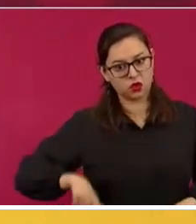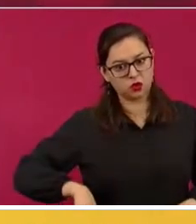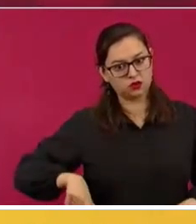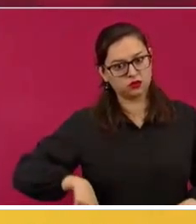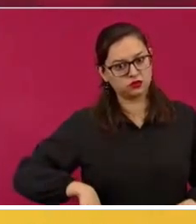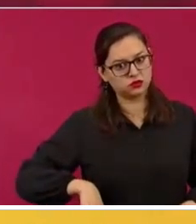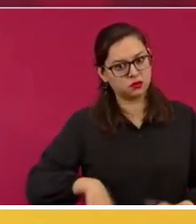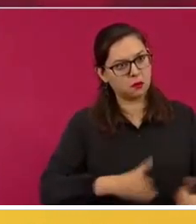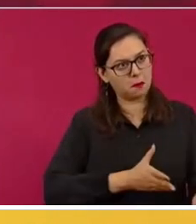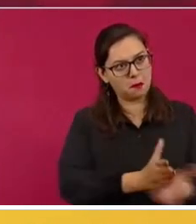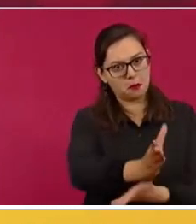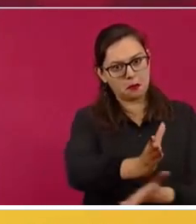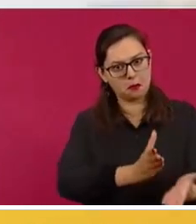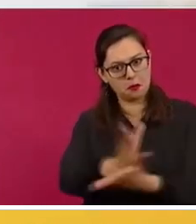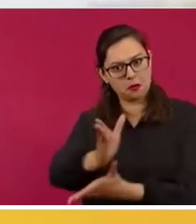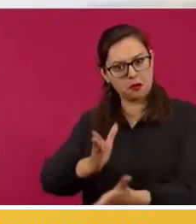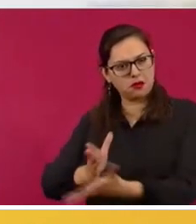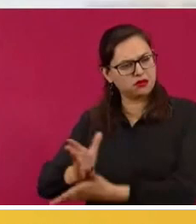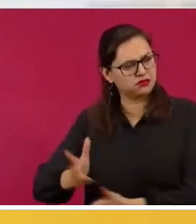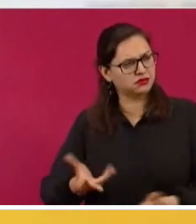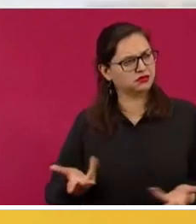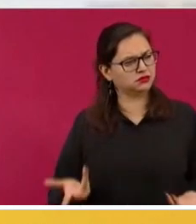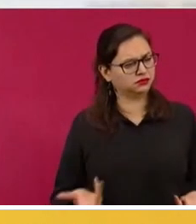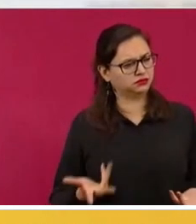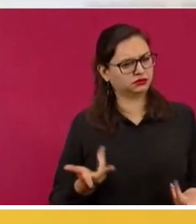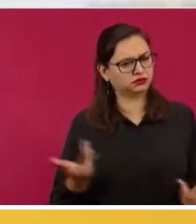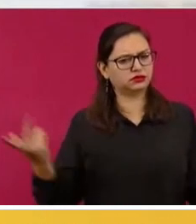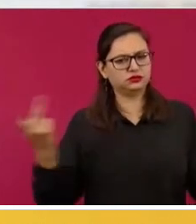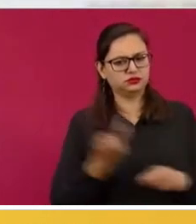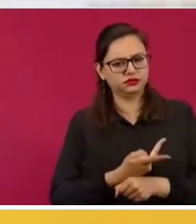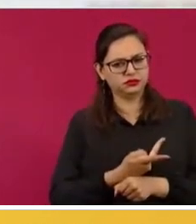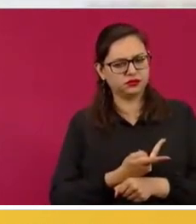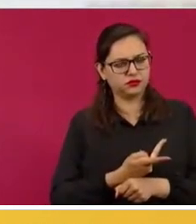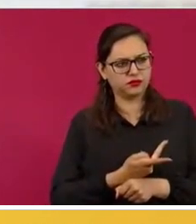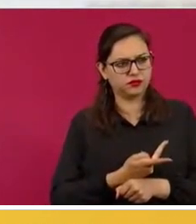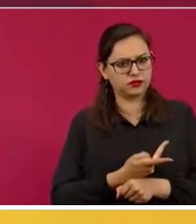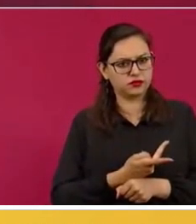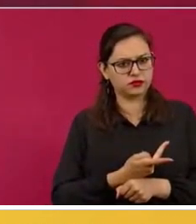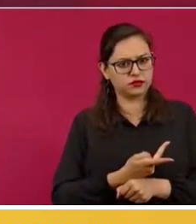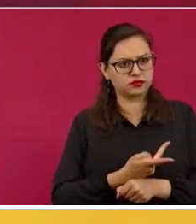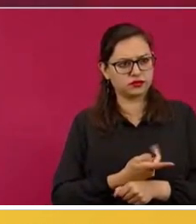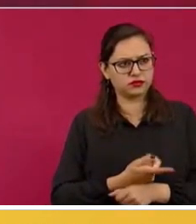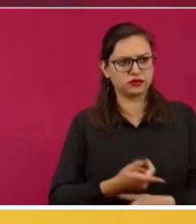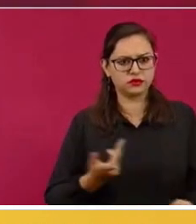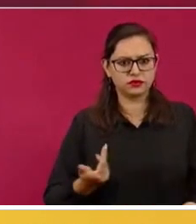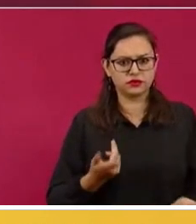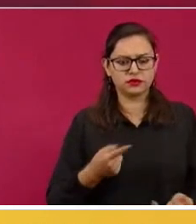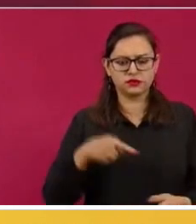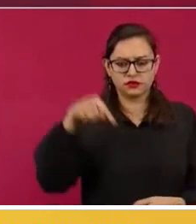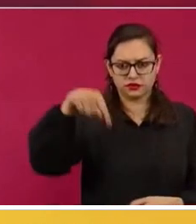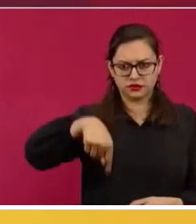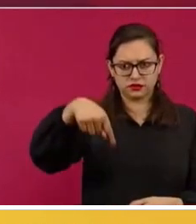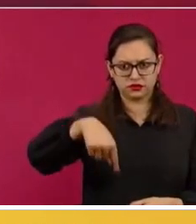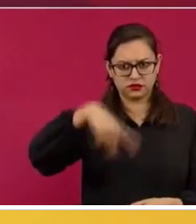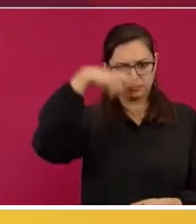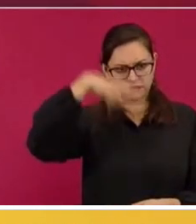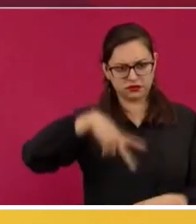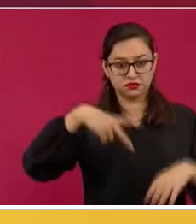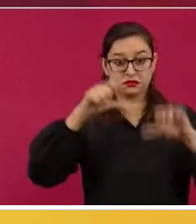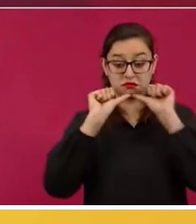está destinando dinero a una supuesta asociación civil,